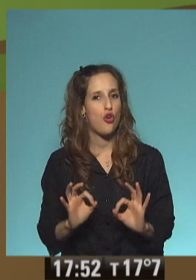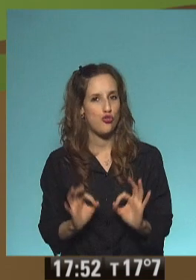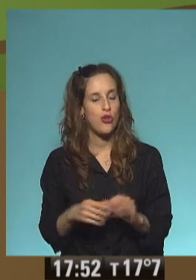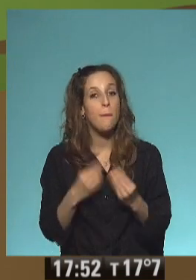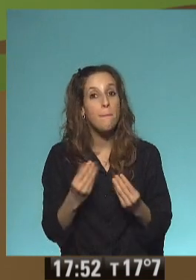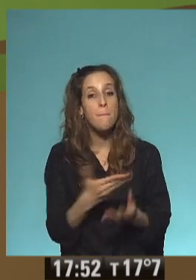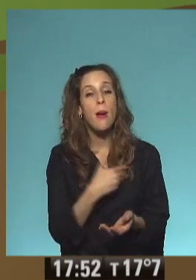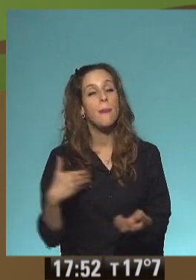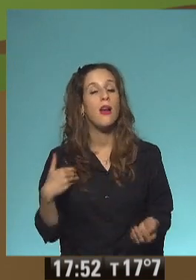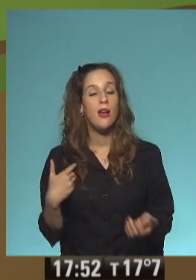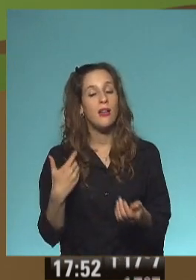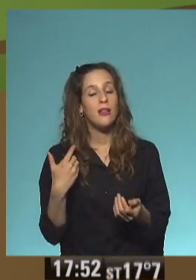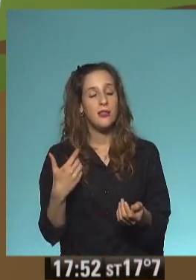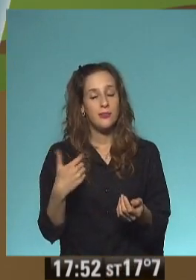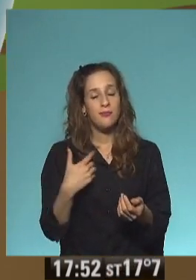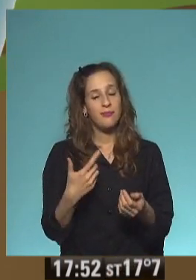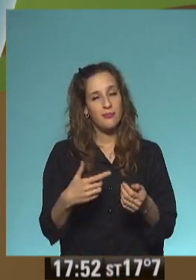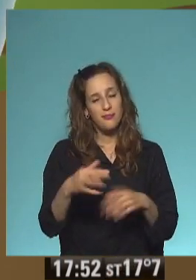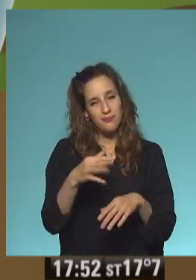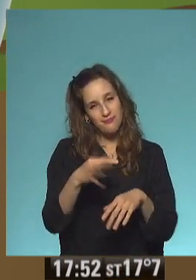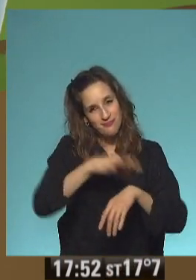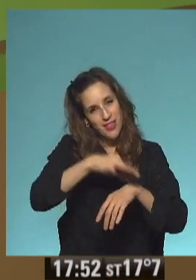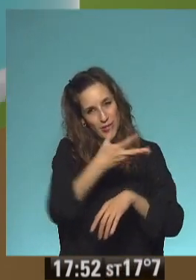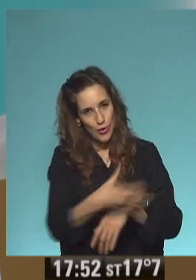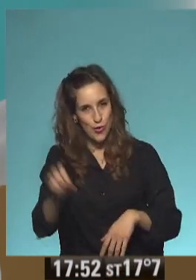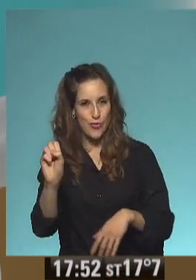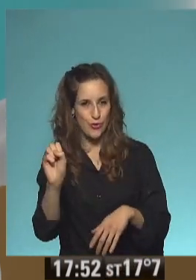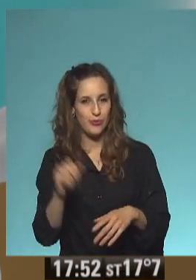me lleva al dentista a la tarde. Me van a cambiar los aparatos.